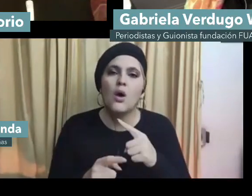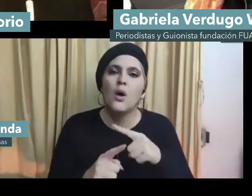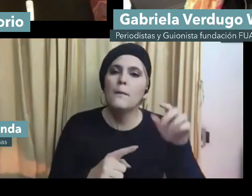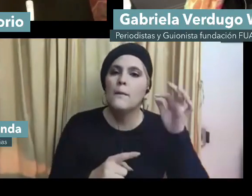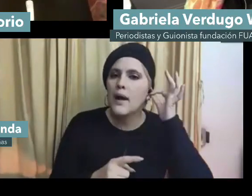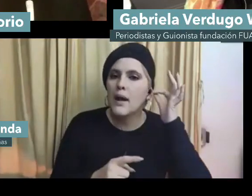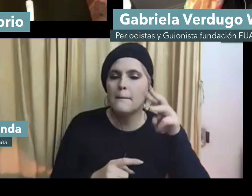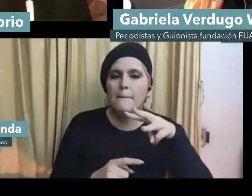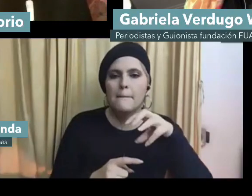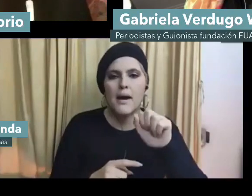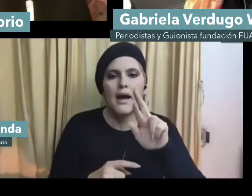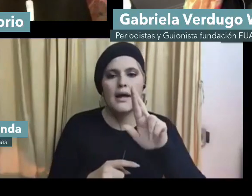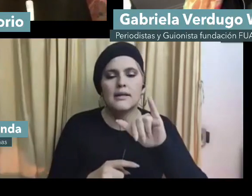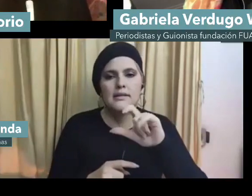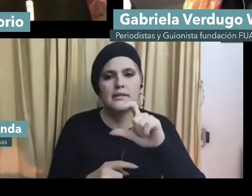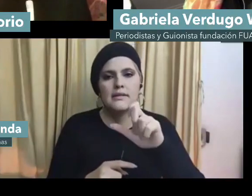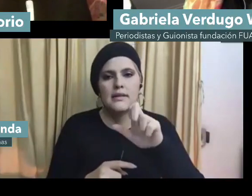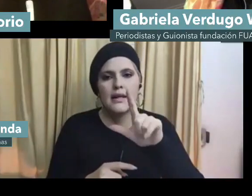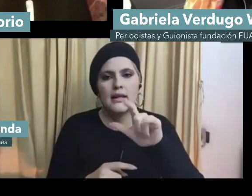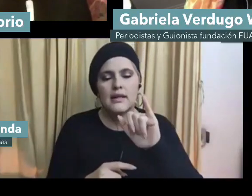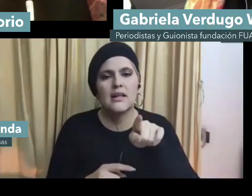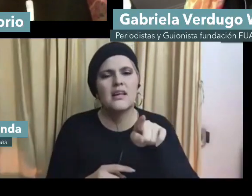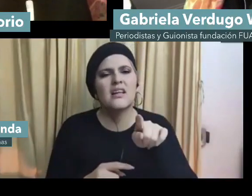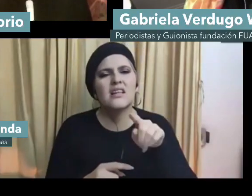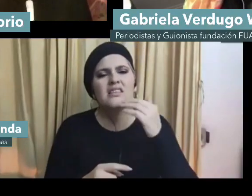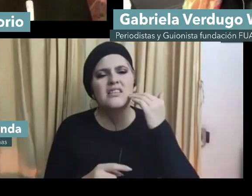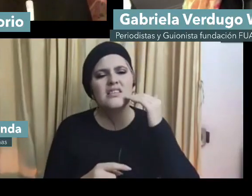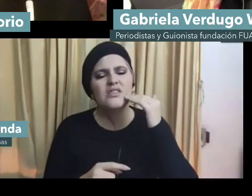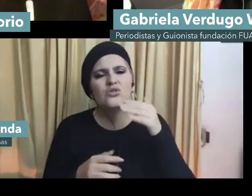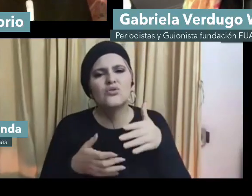que nacen cianóticos también están con probabilidad?